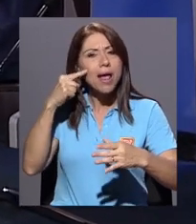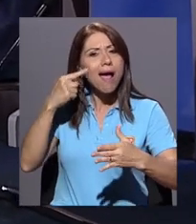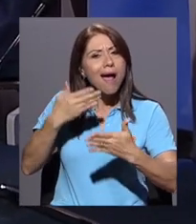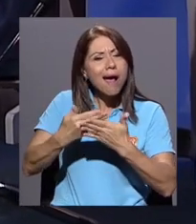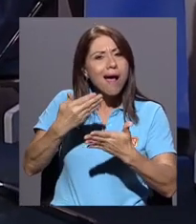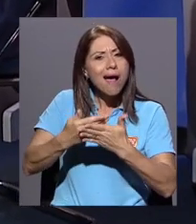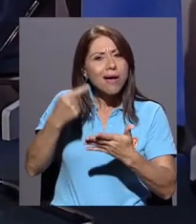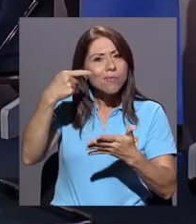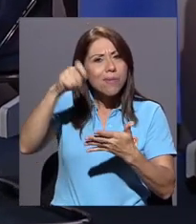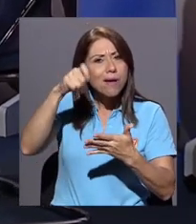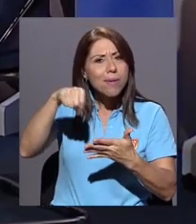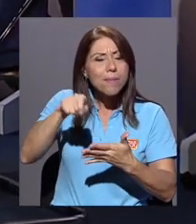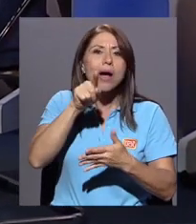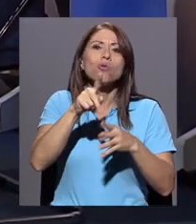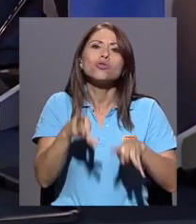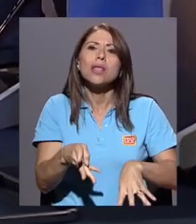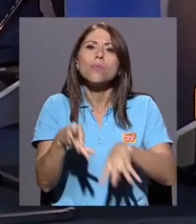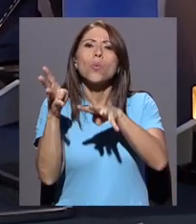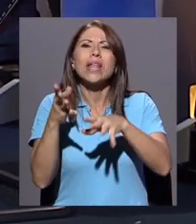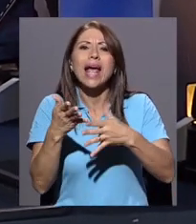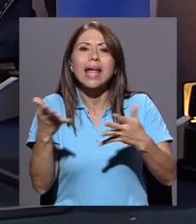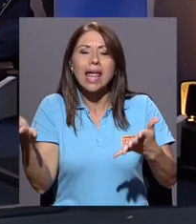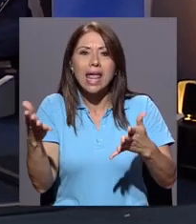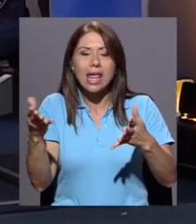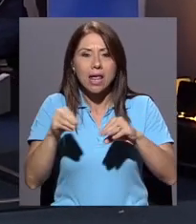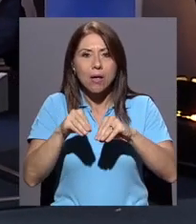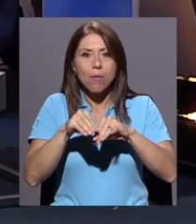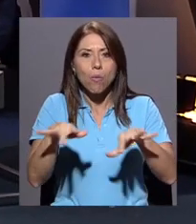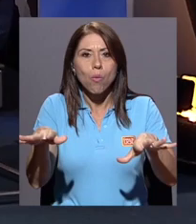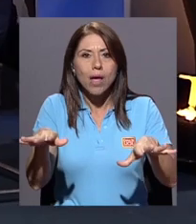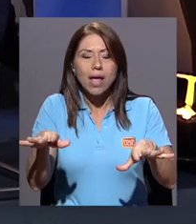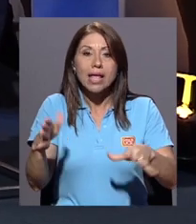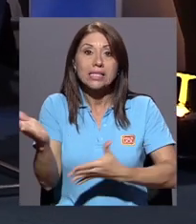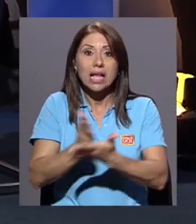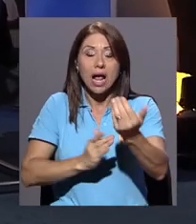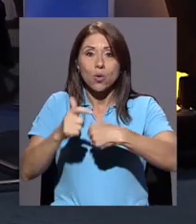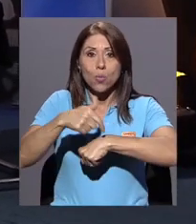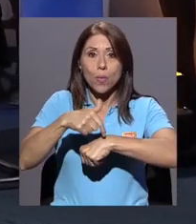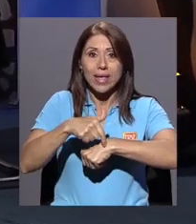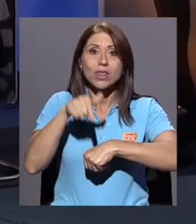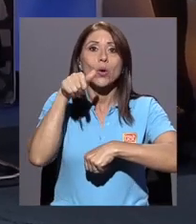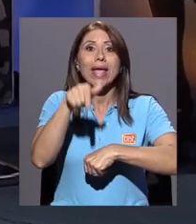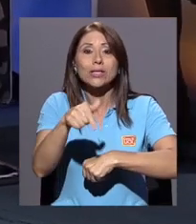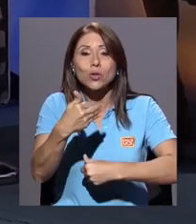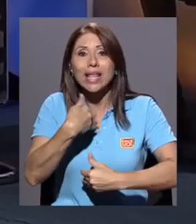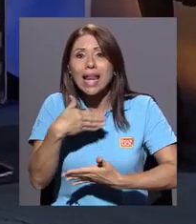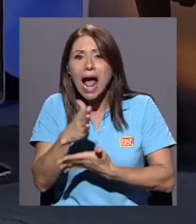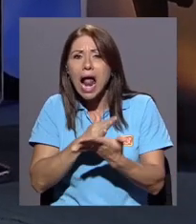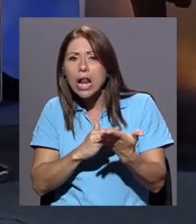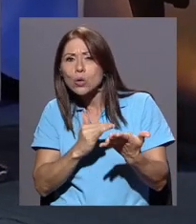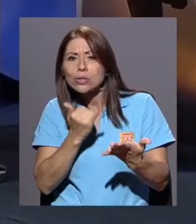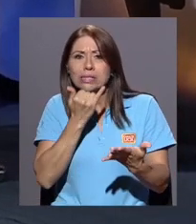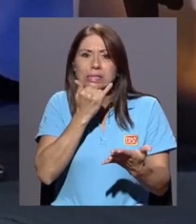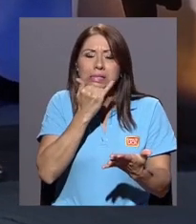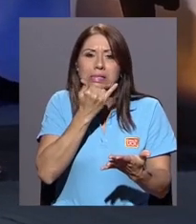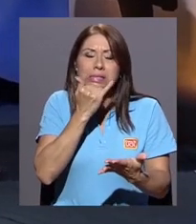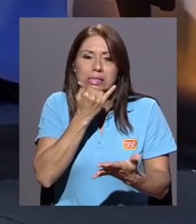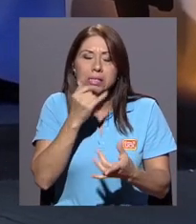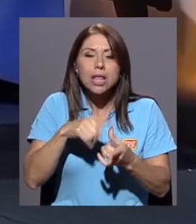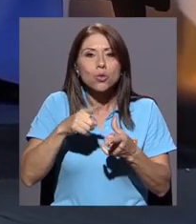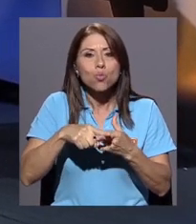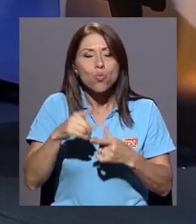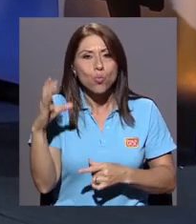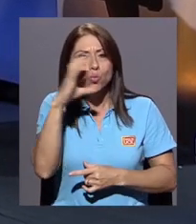constantemente qué publica usted en su ventana. Y si eso en algún momento guarda vicios de error, buscar la